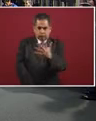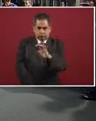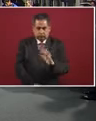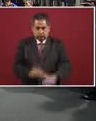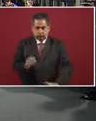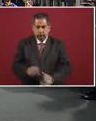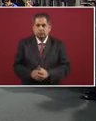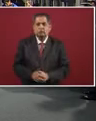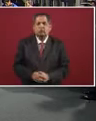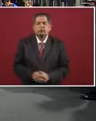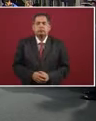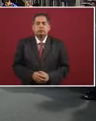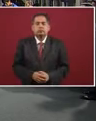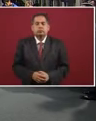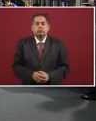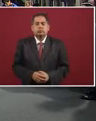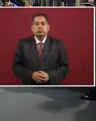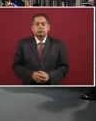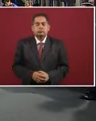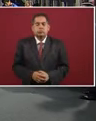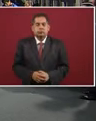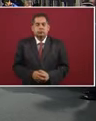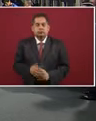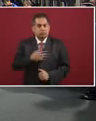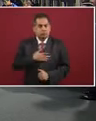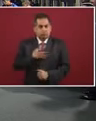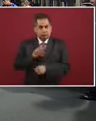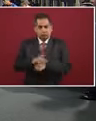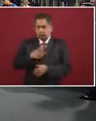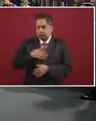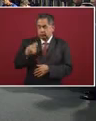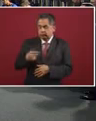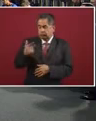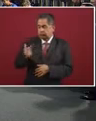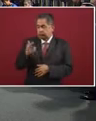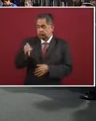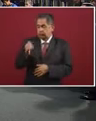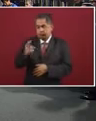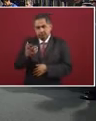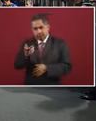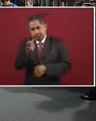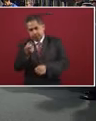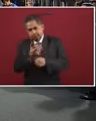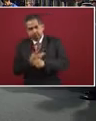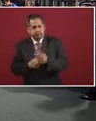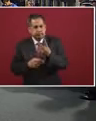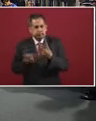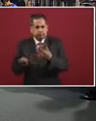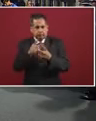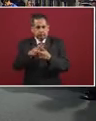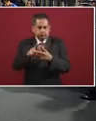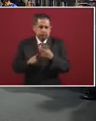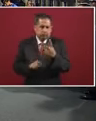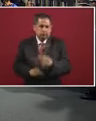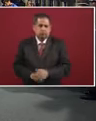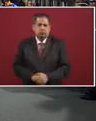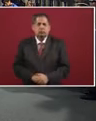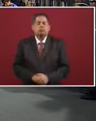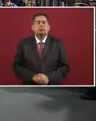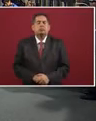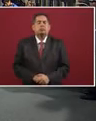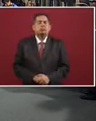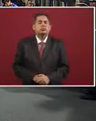días, de Bolivia. Por favor. Gabriel Santomía, del Sol Médico, secretario. Plantearé dos preguntas. La primera tiene que ver con